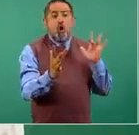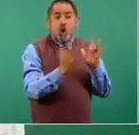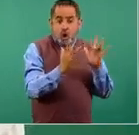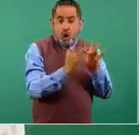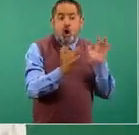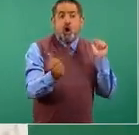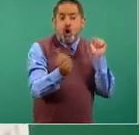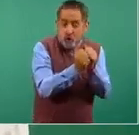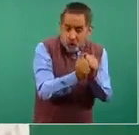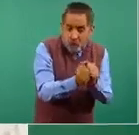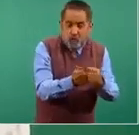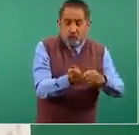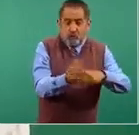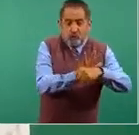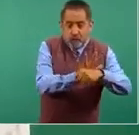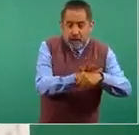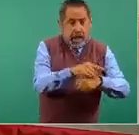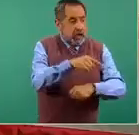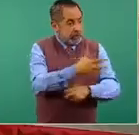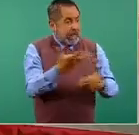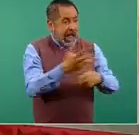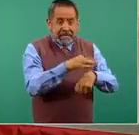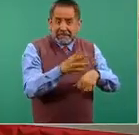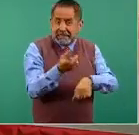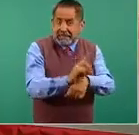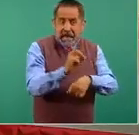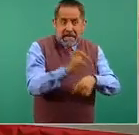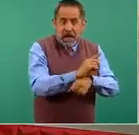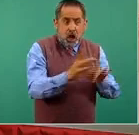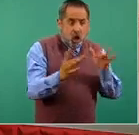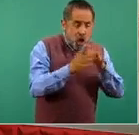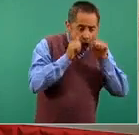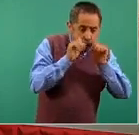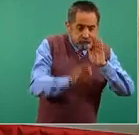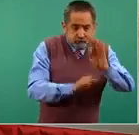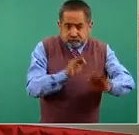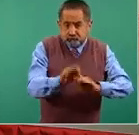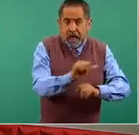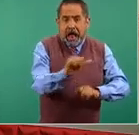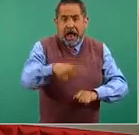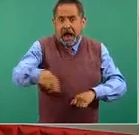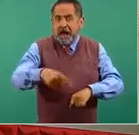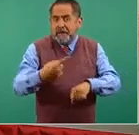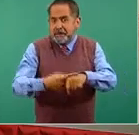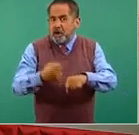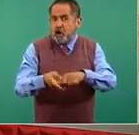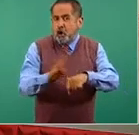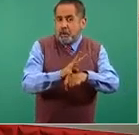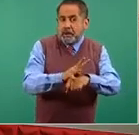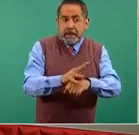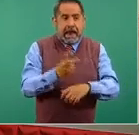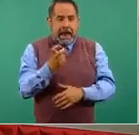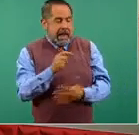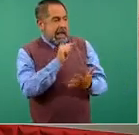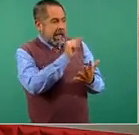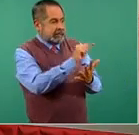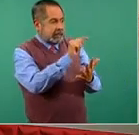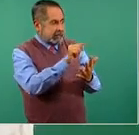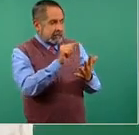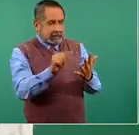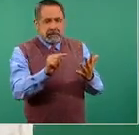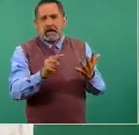esfera clínica, es decir, la práctica de atención a las personas COVID. Y de estos conjuntos de